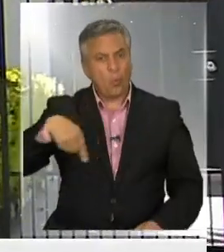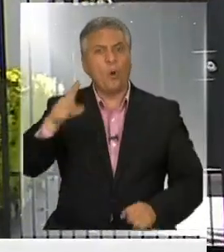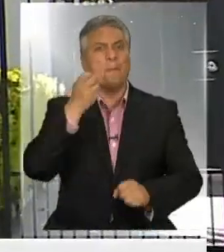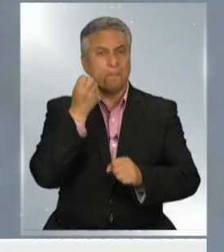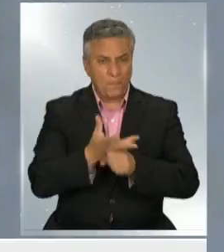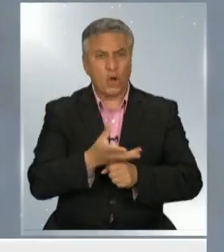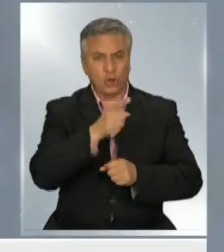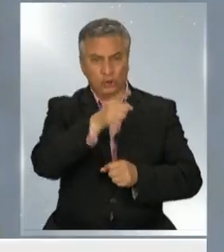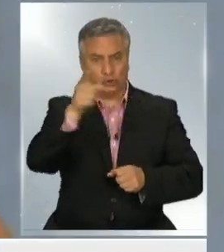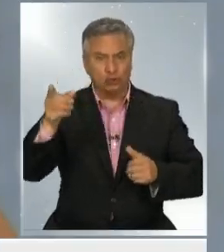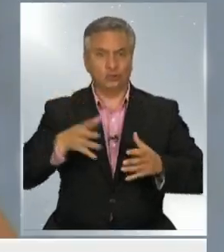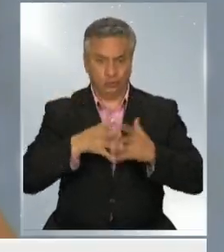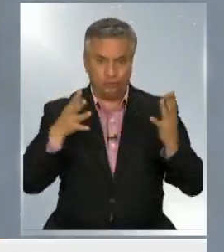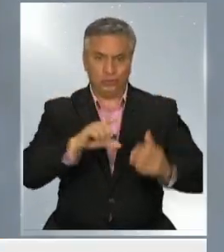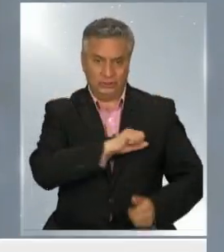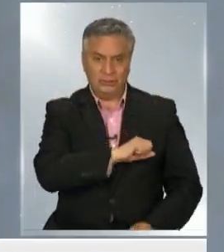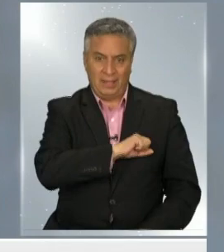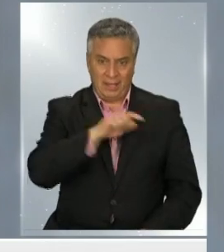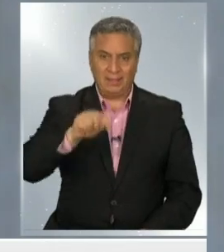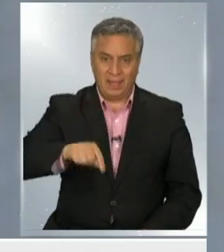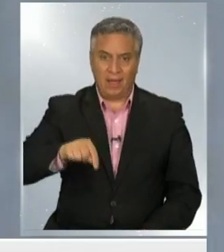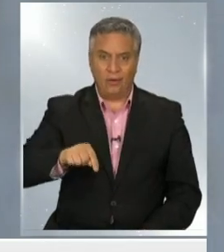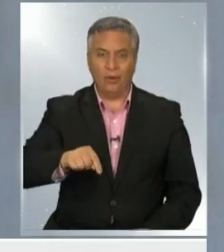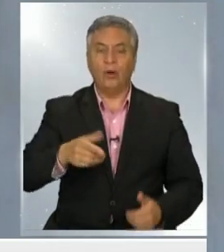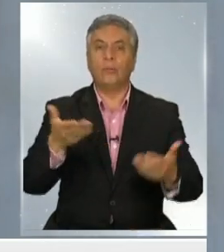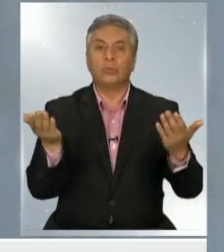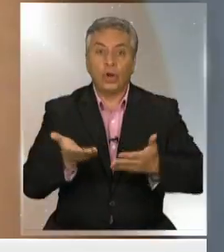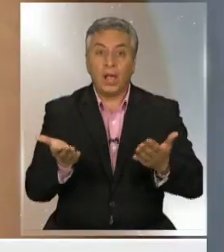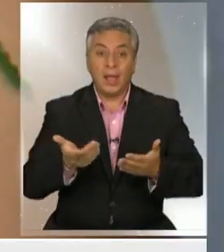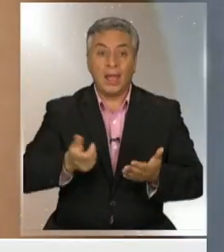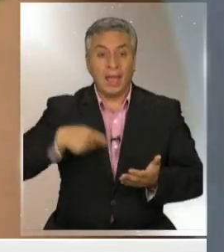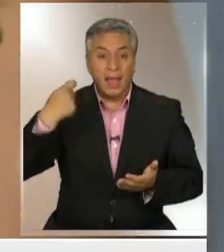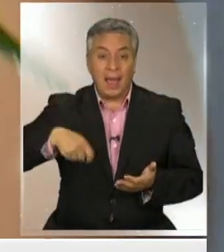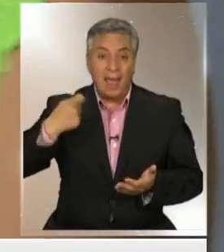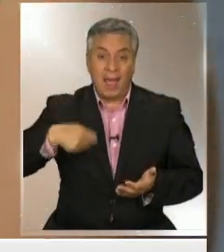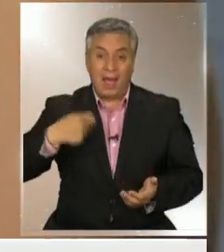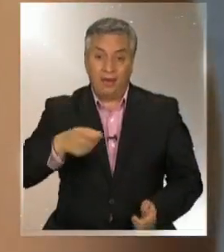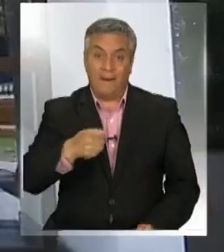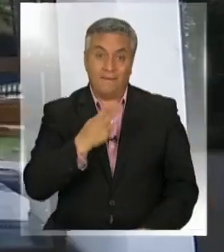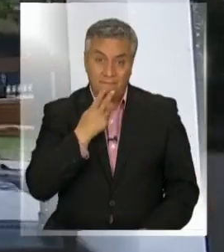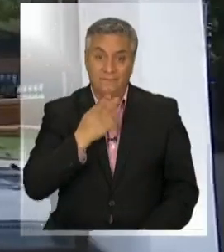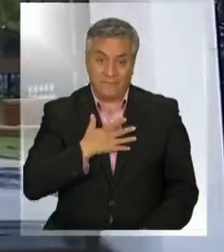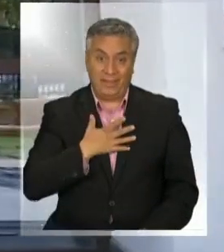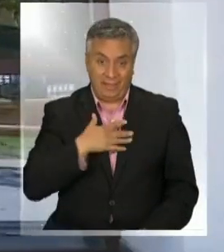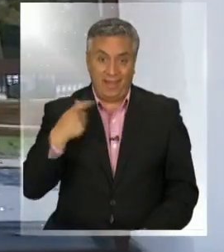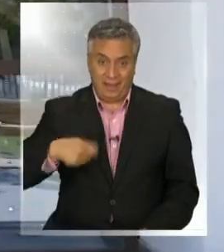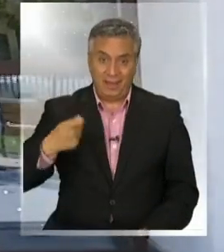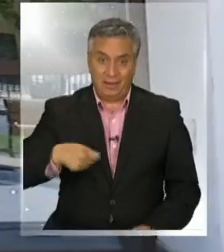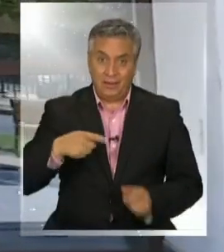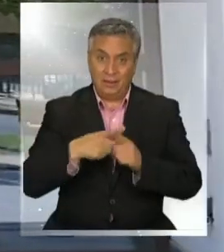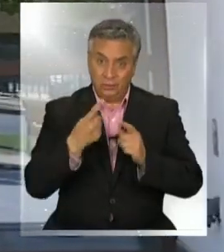muchos capitalinos en tiempos donde el alto costo de la vida va golpeando nuestro bolsillo.